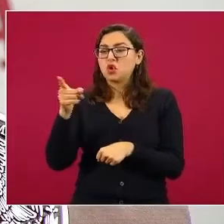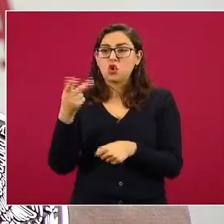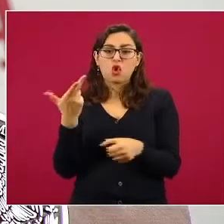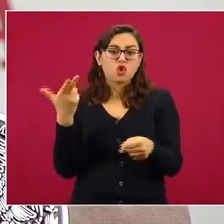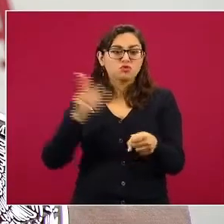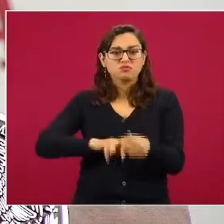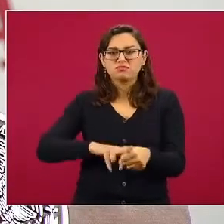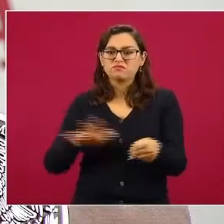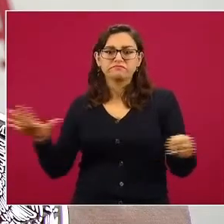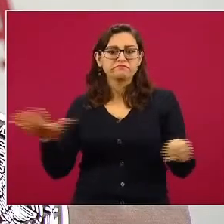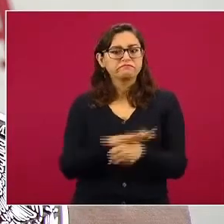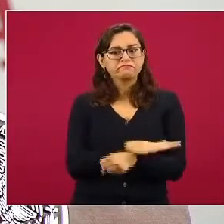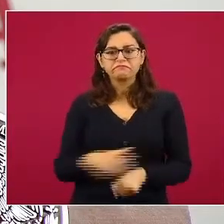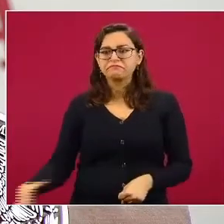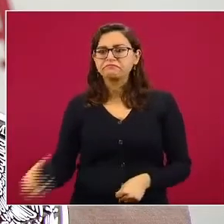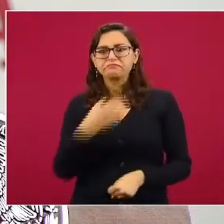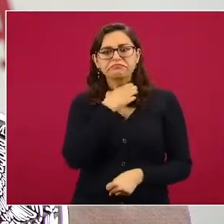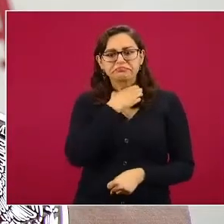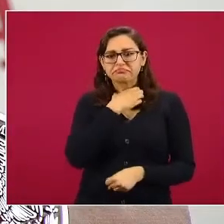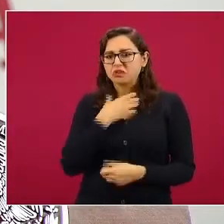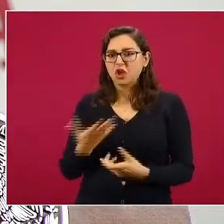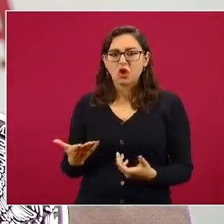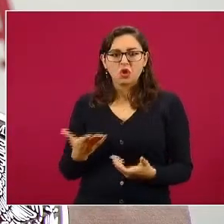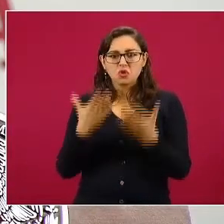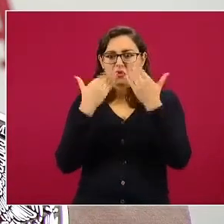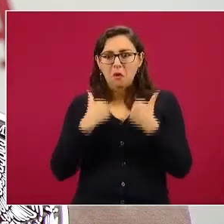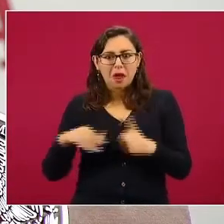camas, no habían ventiladores,